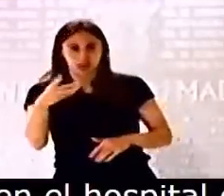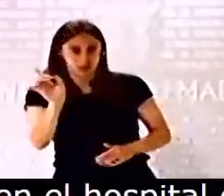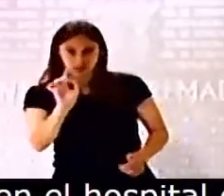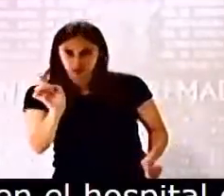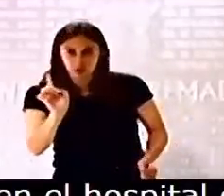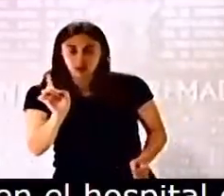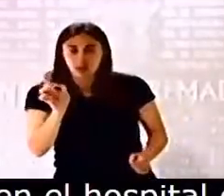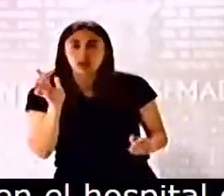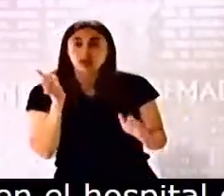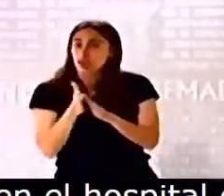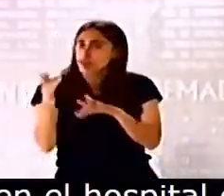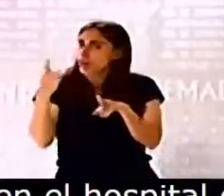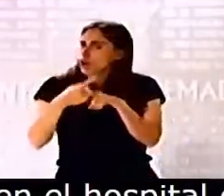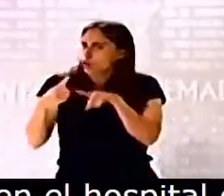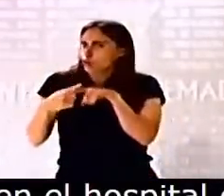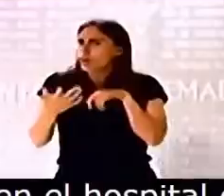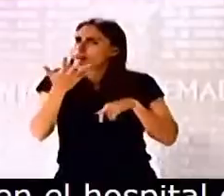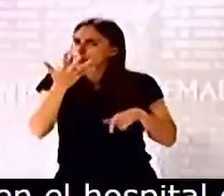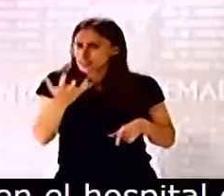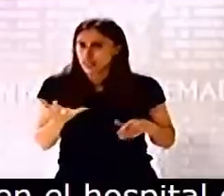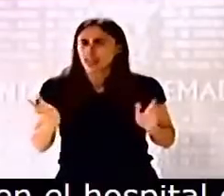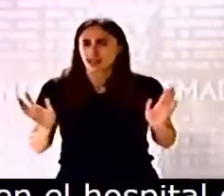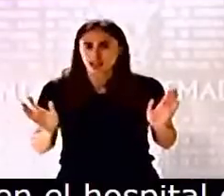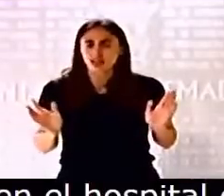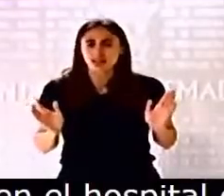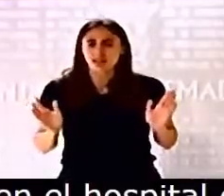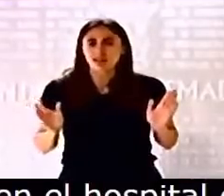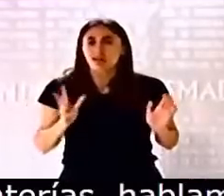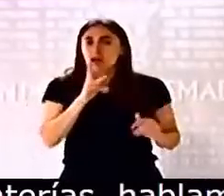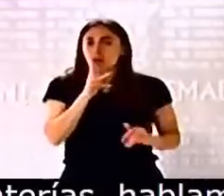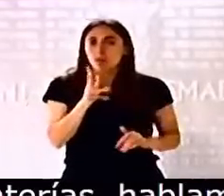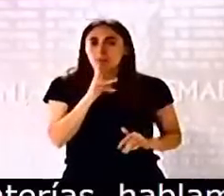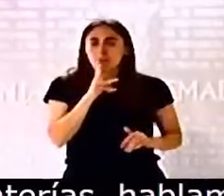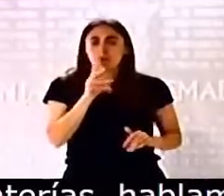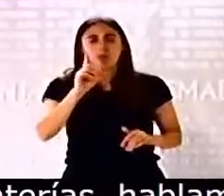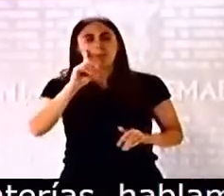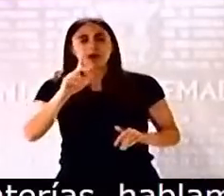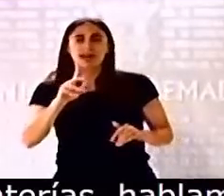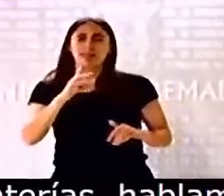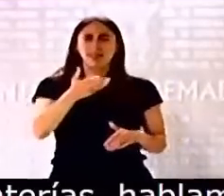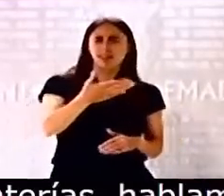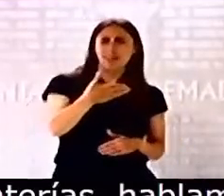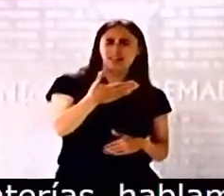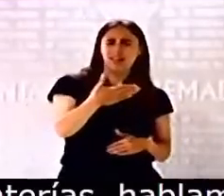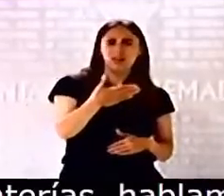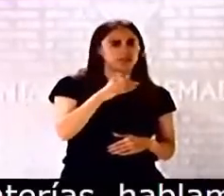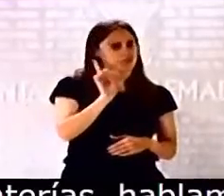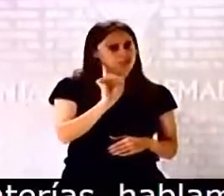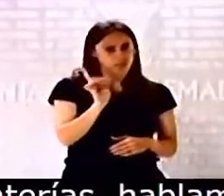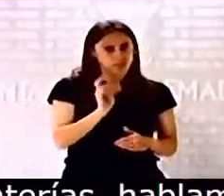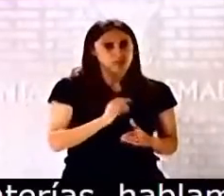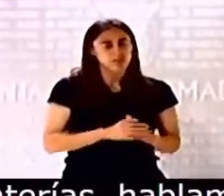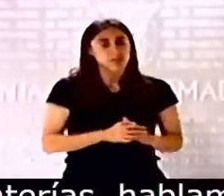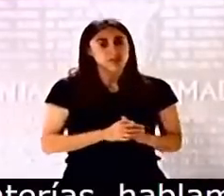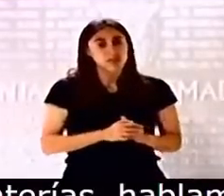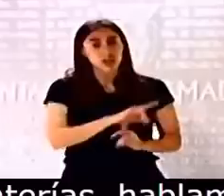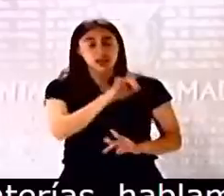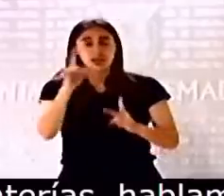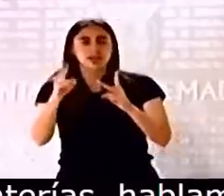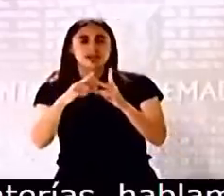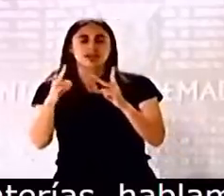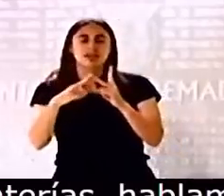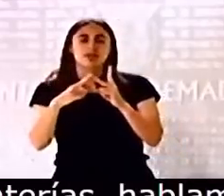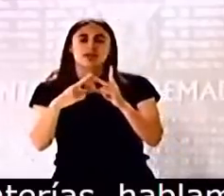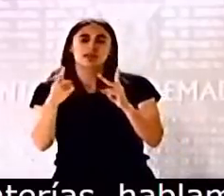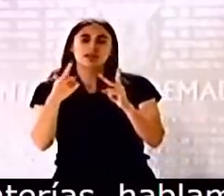estamos hablando de cosas bastante serias como para frivolizar sobre estas cuestiones. Y, en segundo lugar, decirles